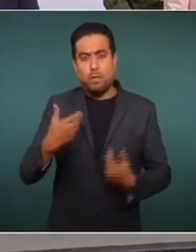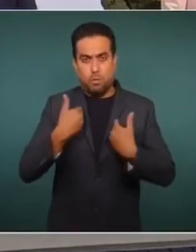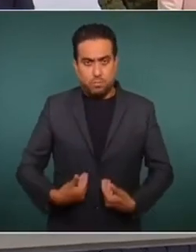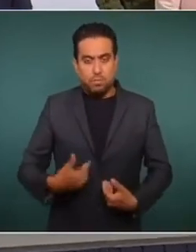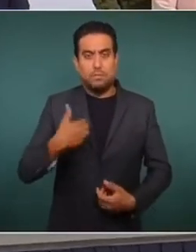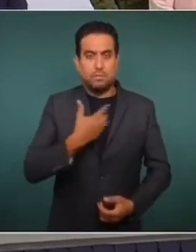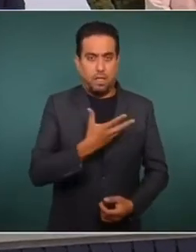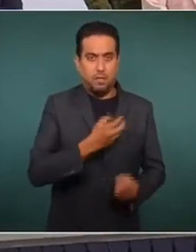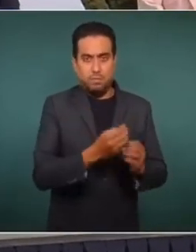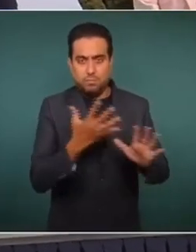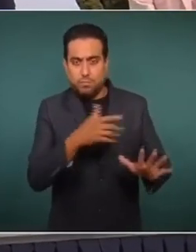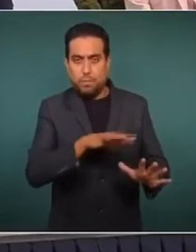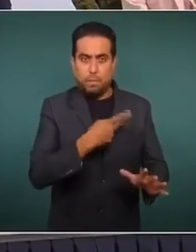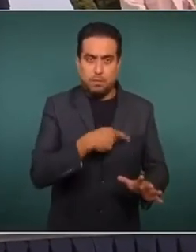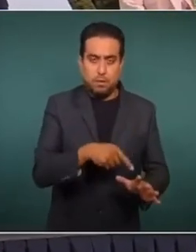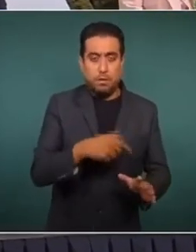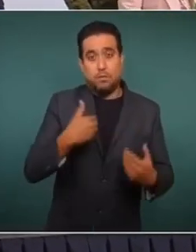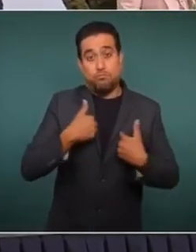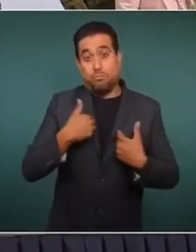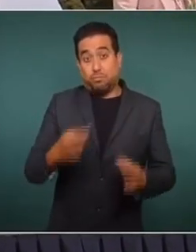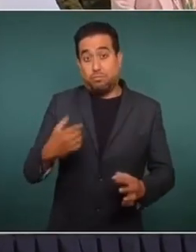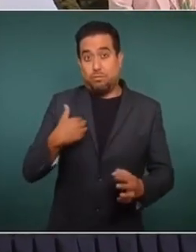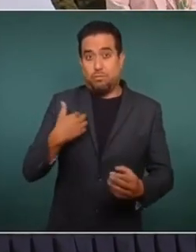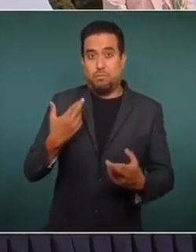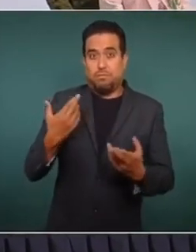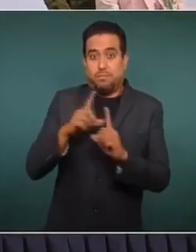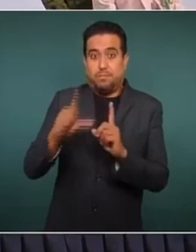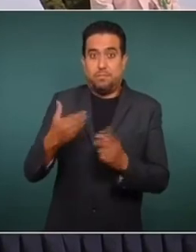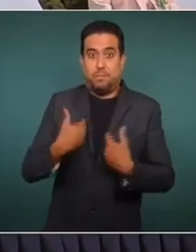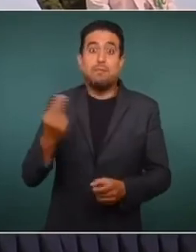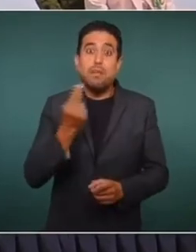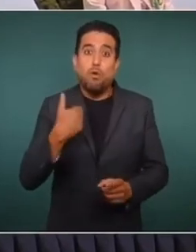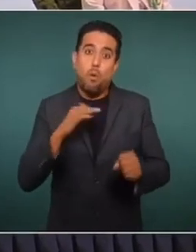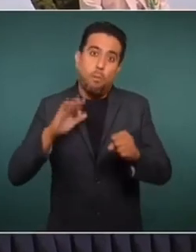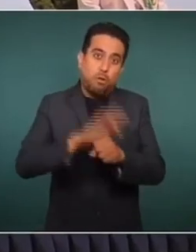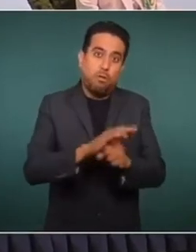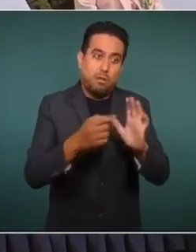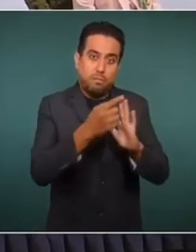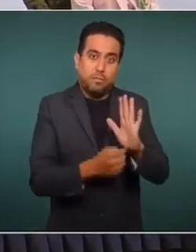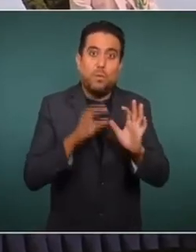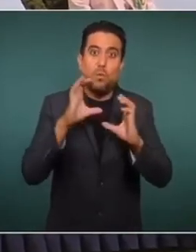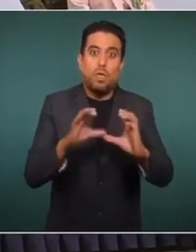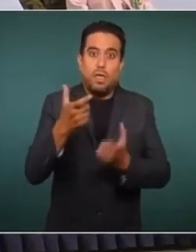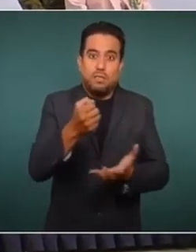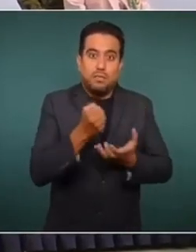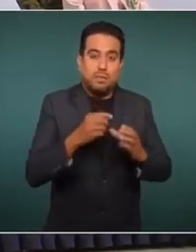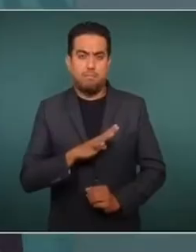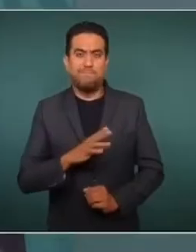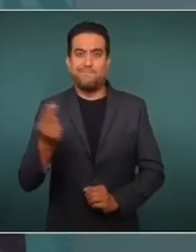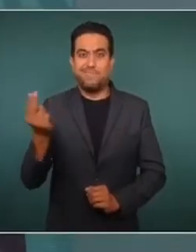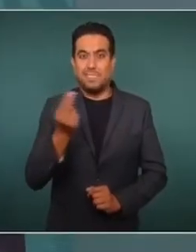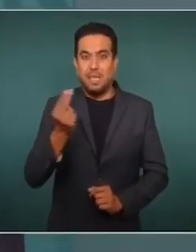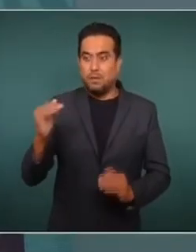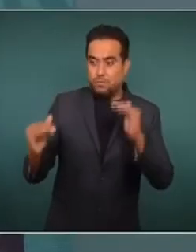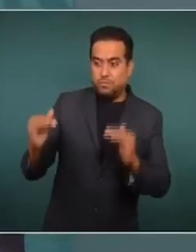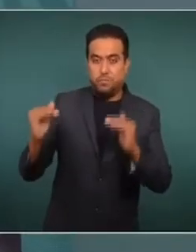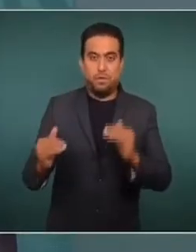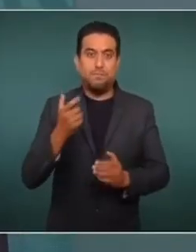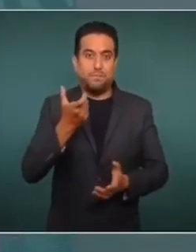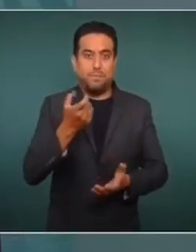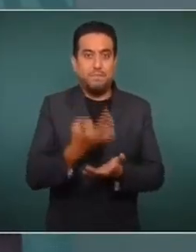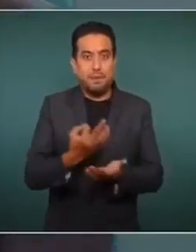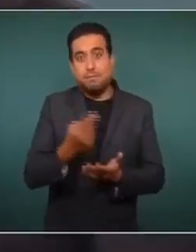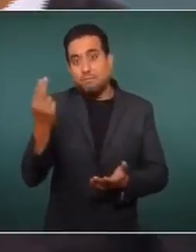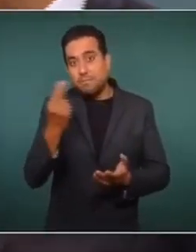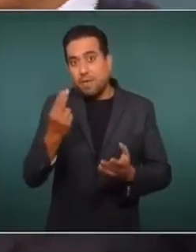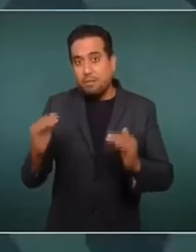federal, que defender también los ingresos que llegan a todos los mexicanos. Entonces, lo mejor es que